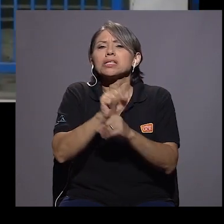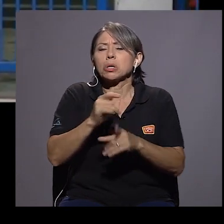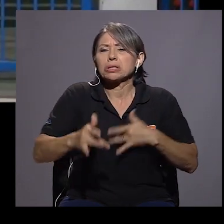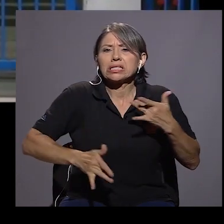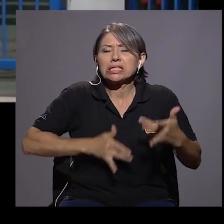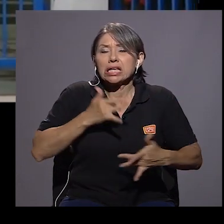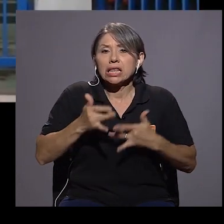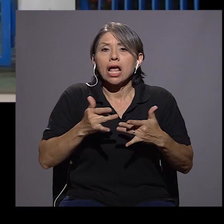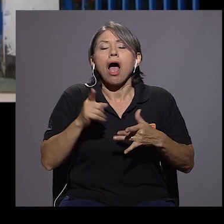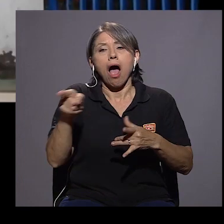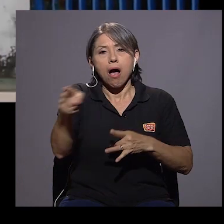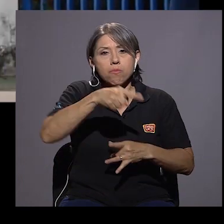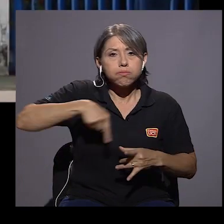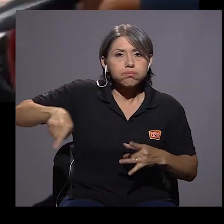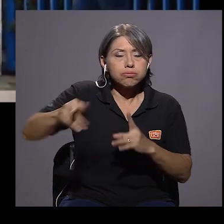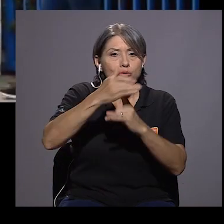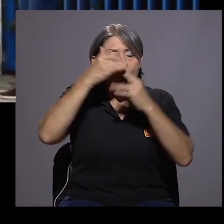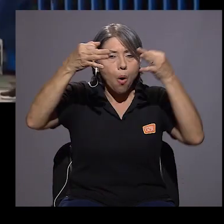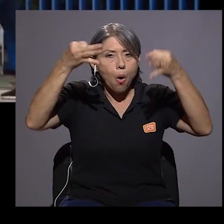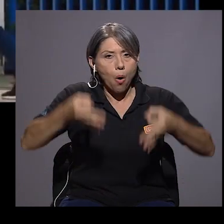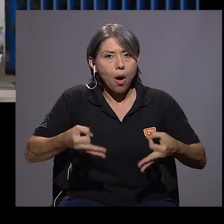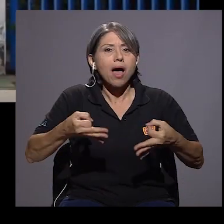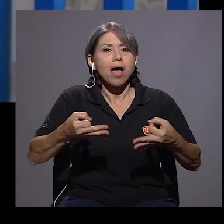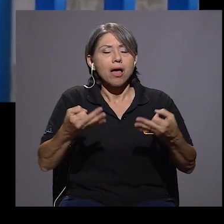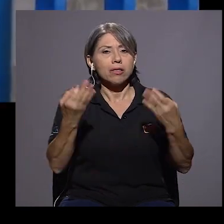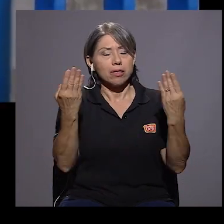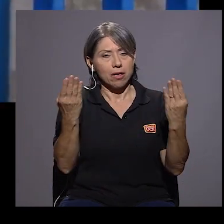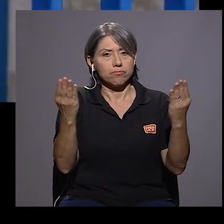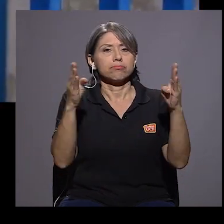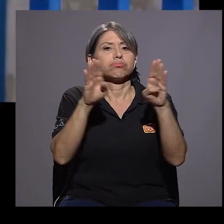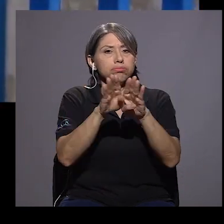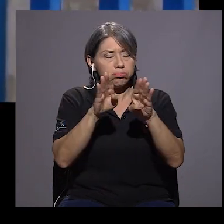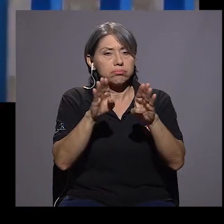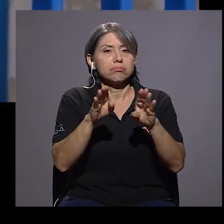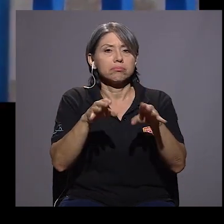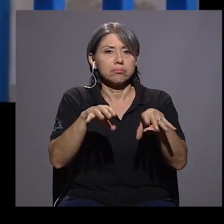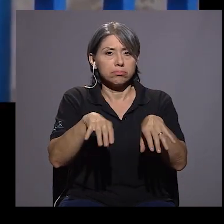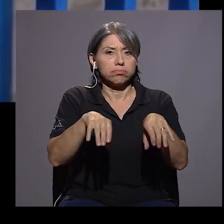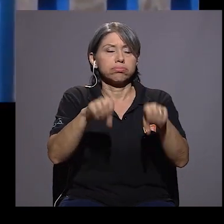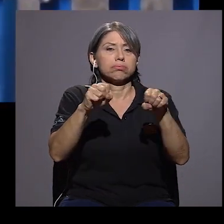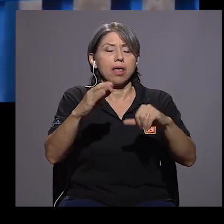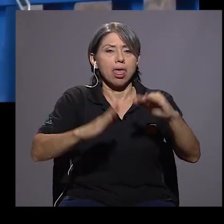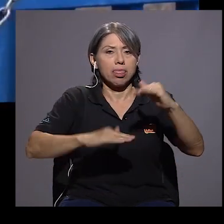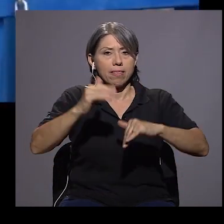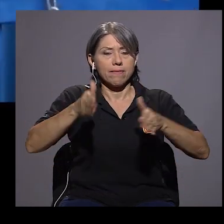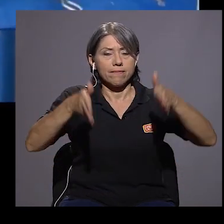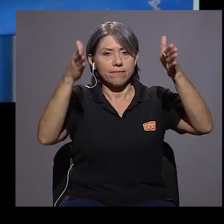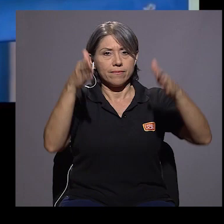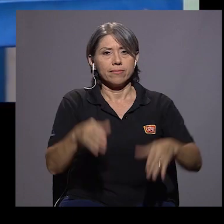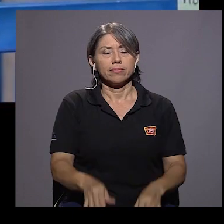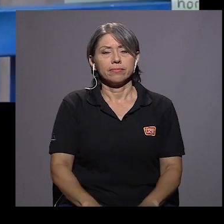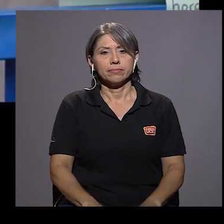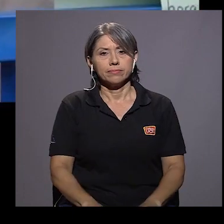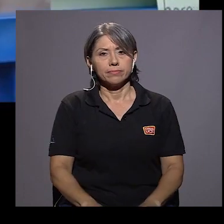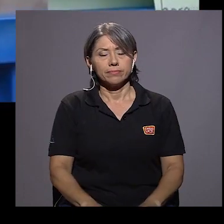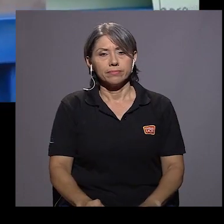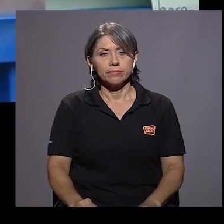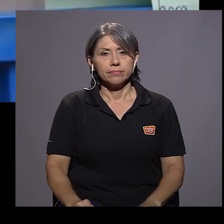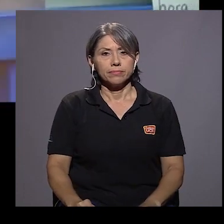que vive la sede y se tomó la decisión de proceder con una toma.